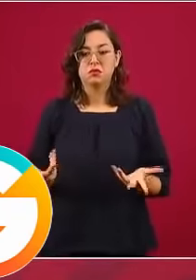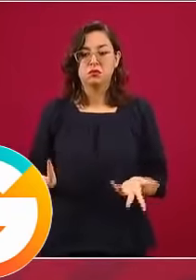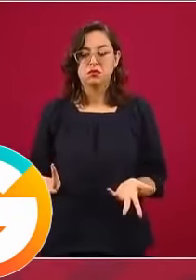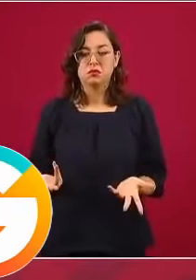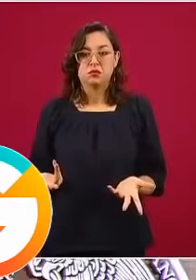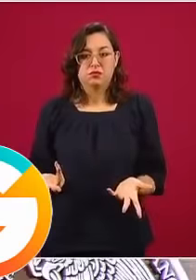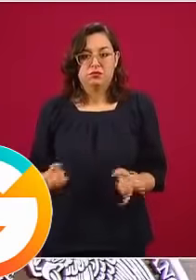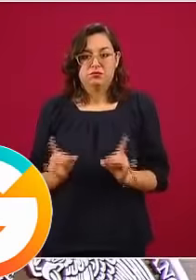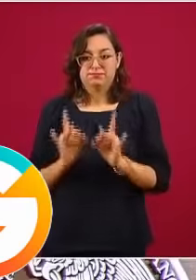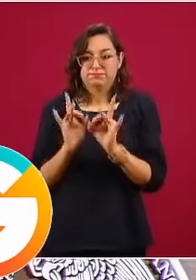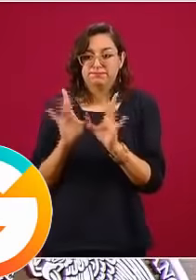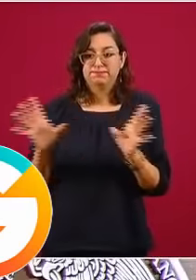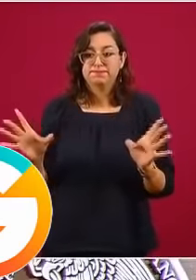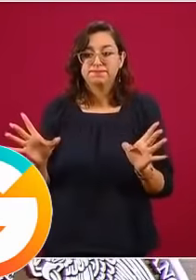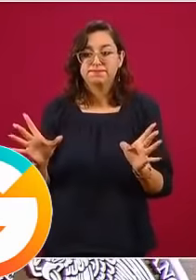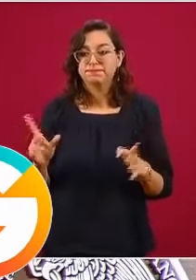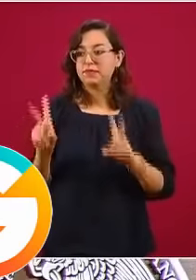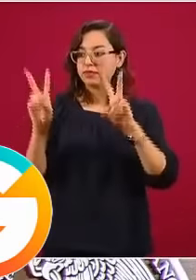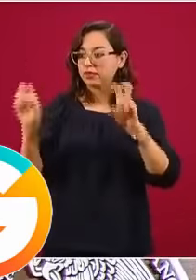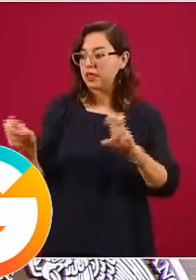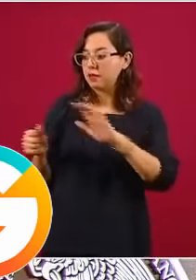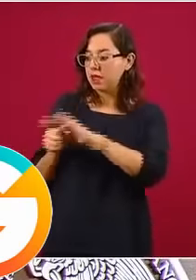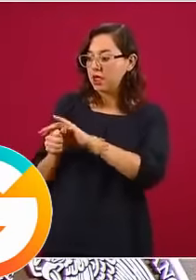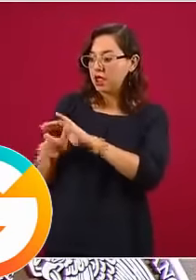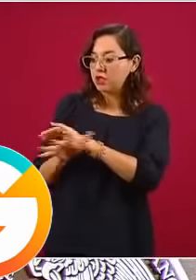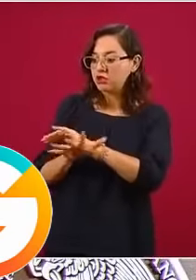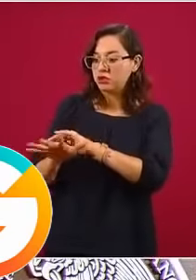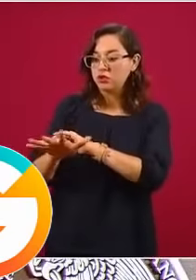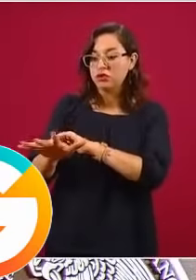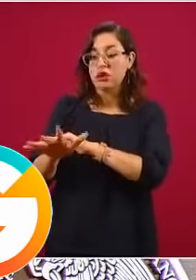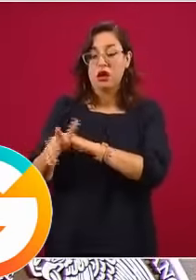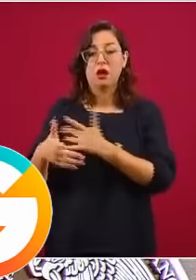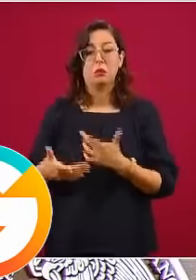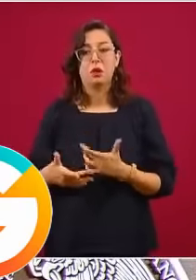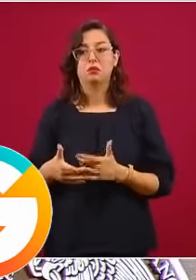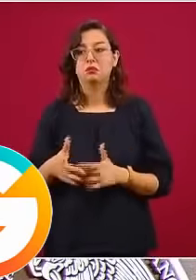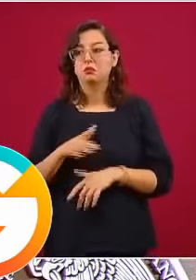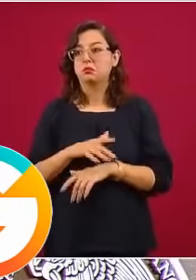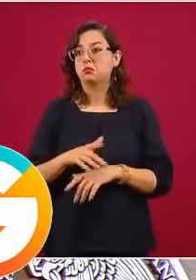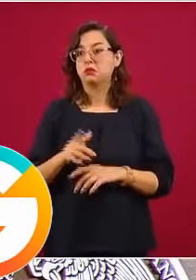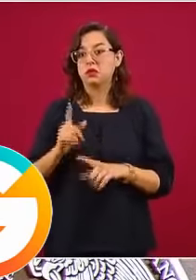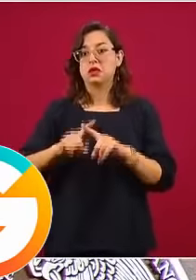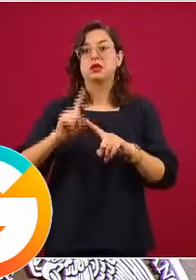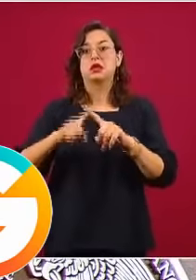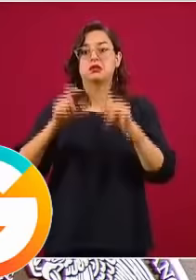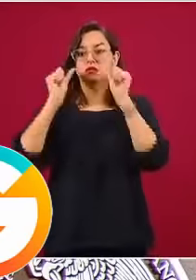porque lo de Ayotzinapa nos interesa a todos,